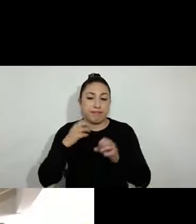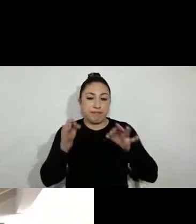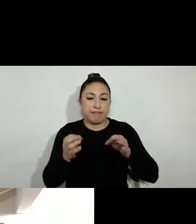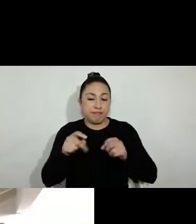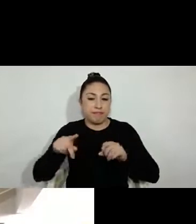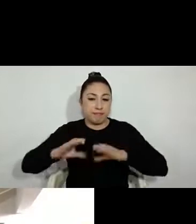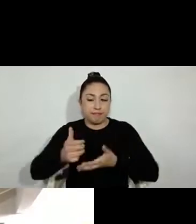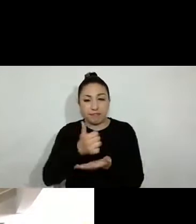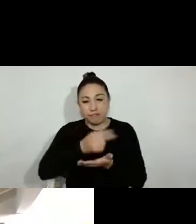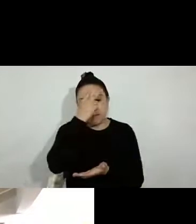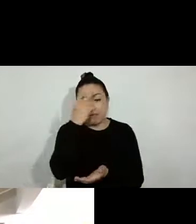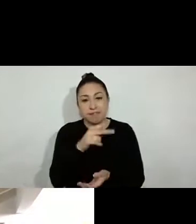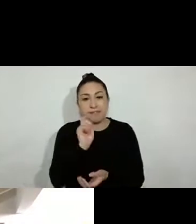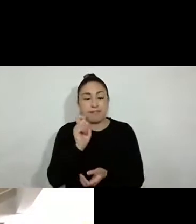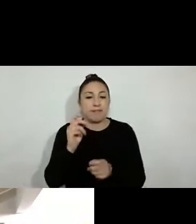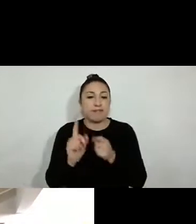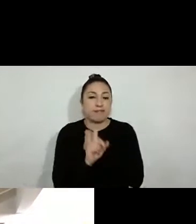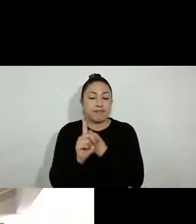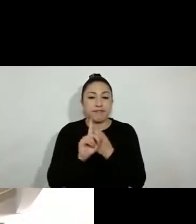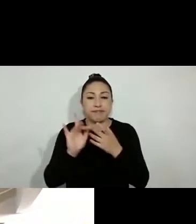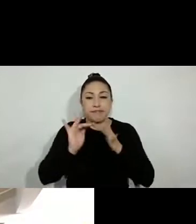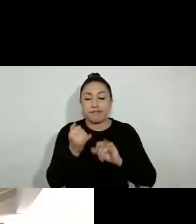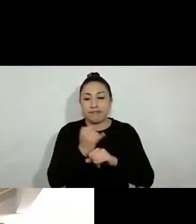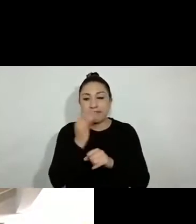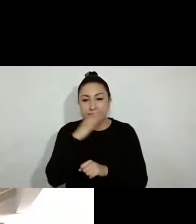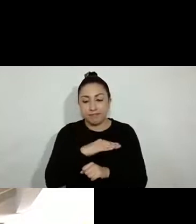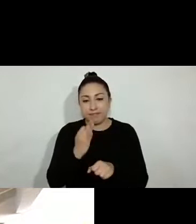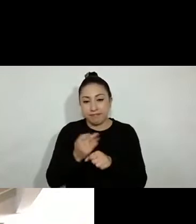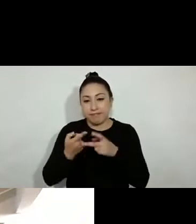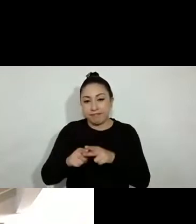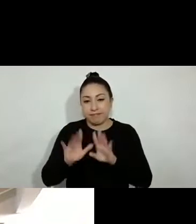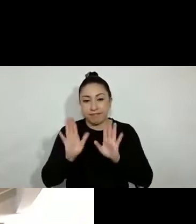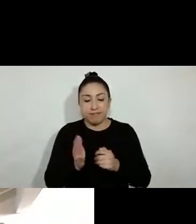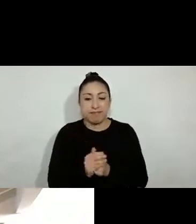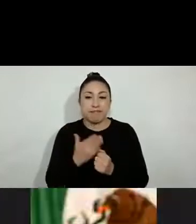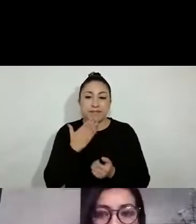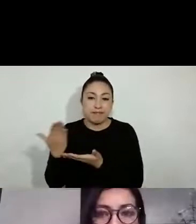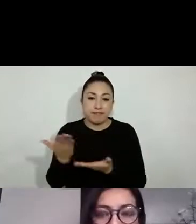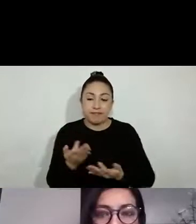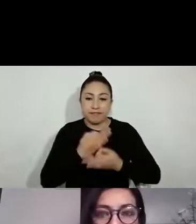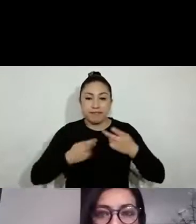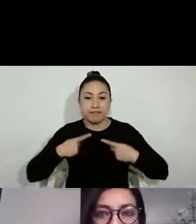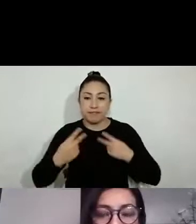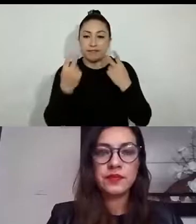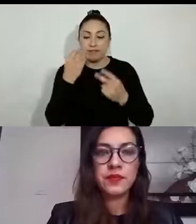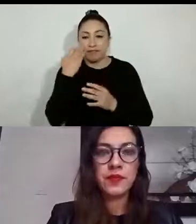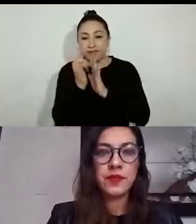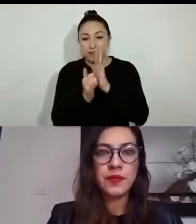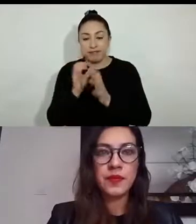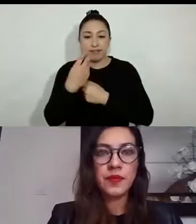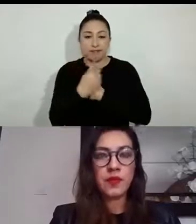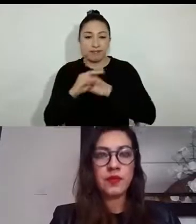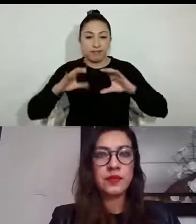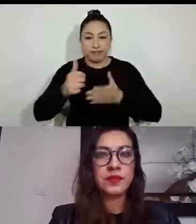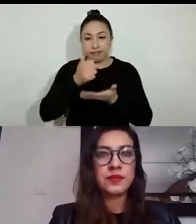Por lo tanto, nuevamente doy inicio, dando la bienvenida a medios de comunicación, diputadas, diputados,